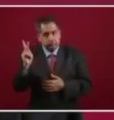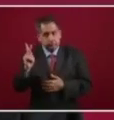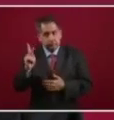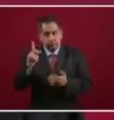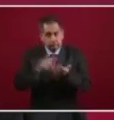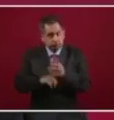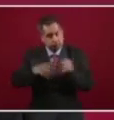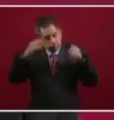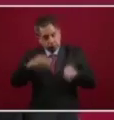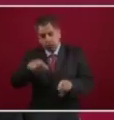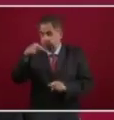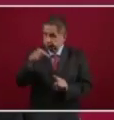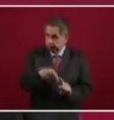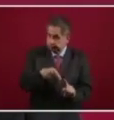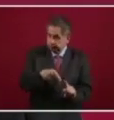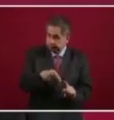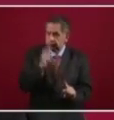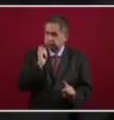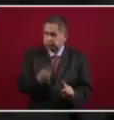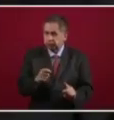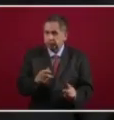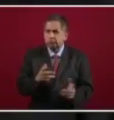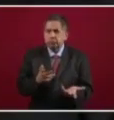en estos casos